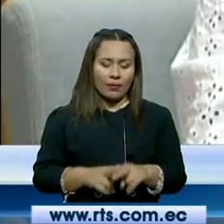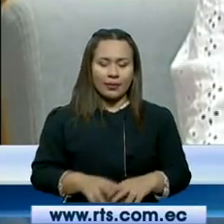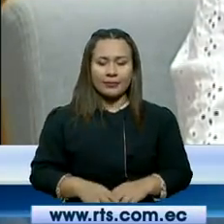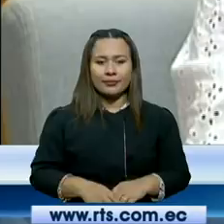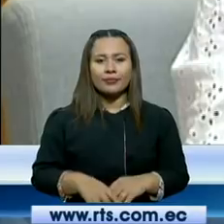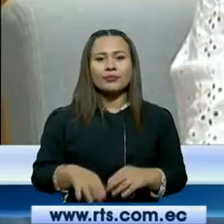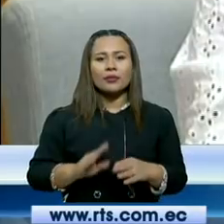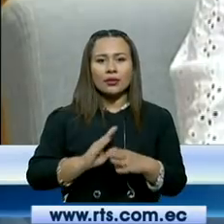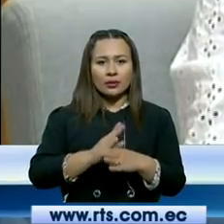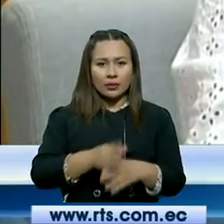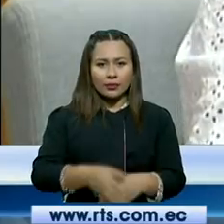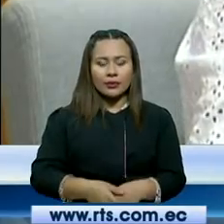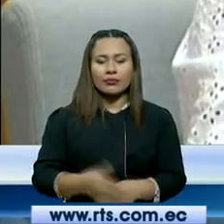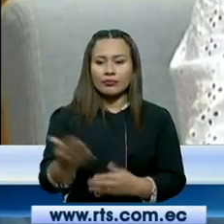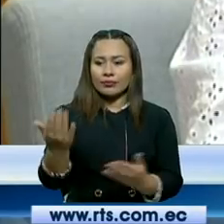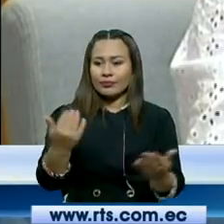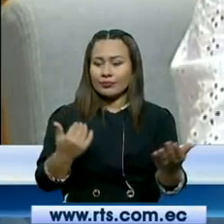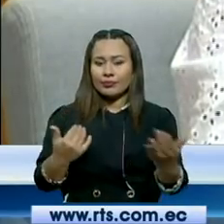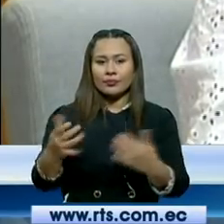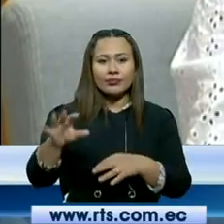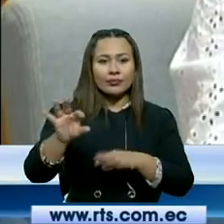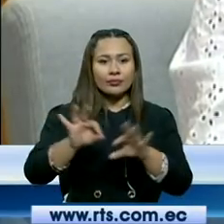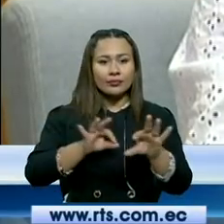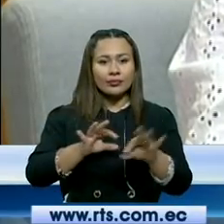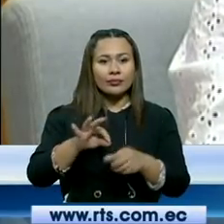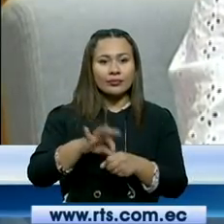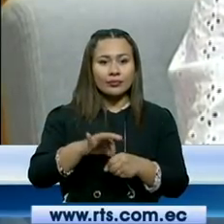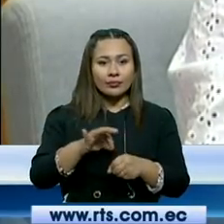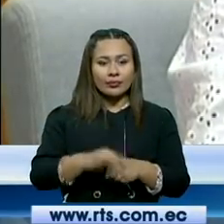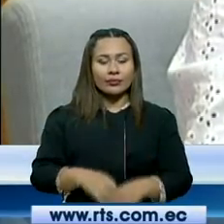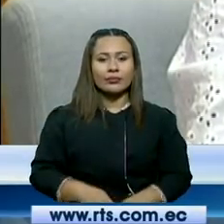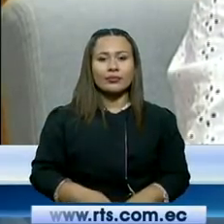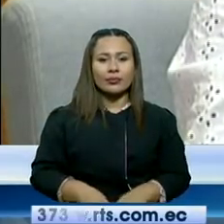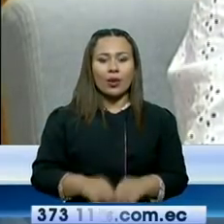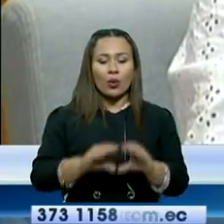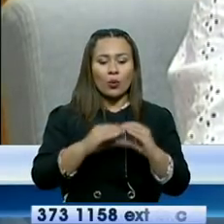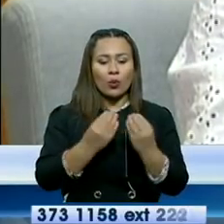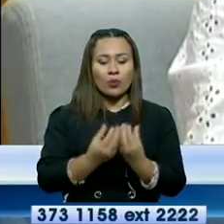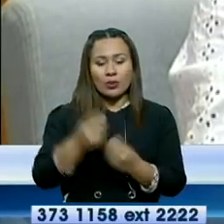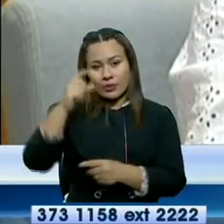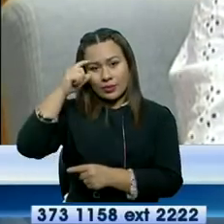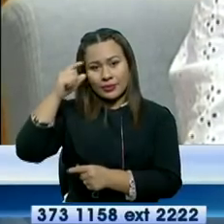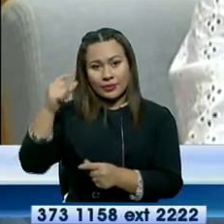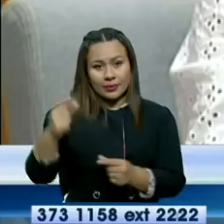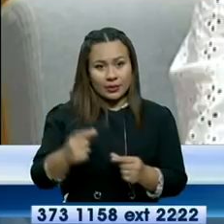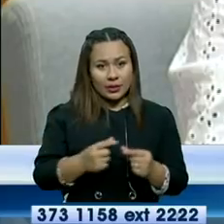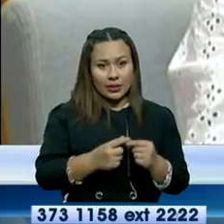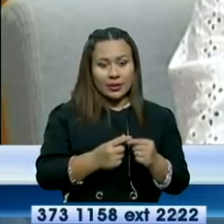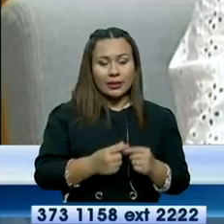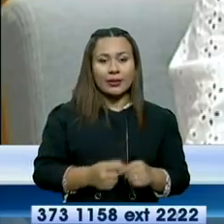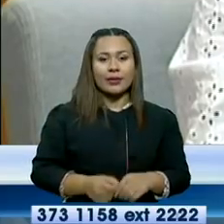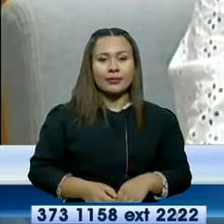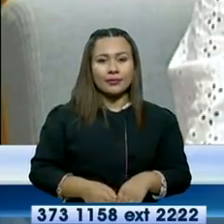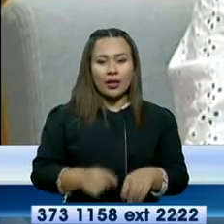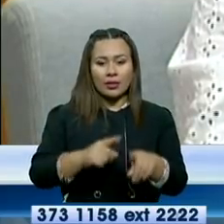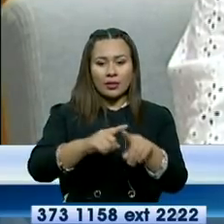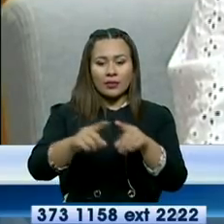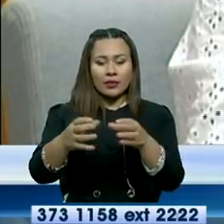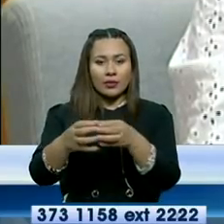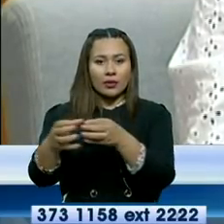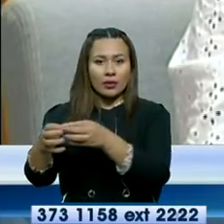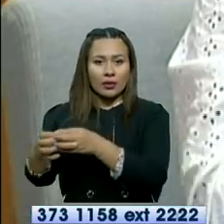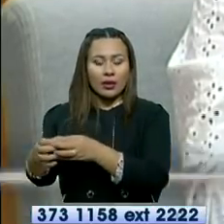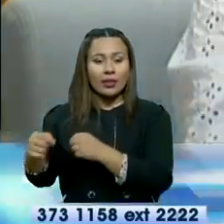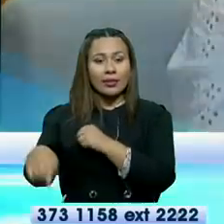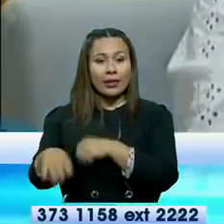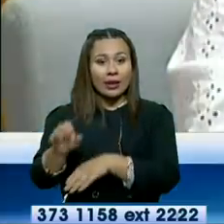luego de que se convoca a elecciones. En este caso, los departamentos de fiscalización de las diferentes unidades del